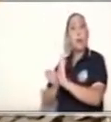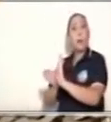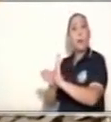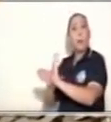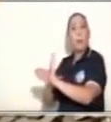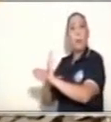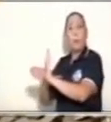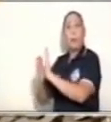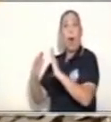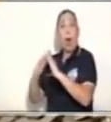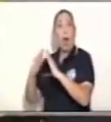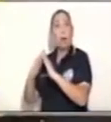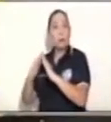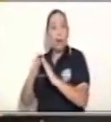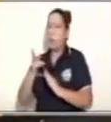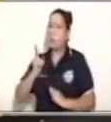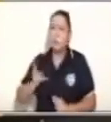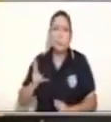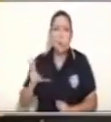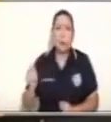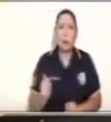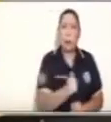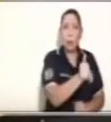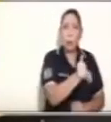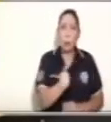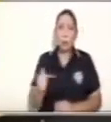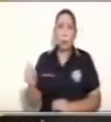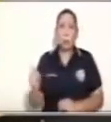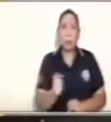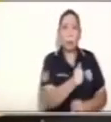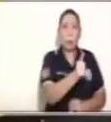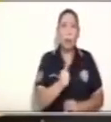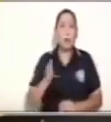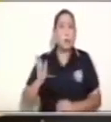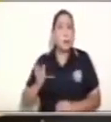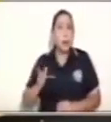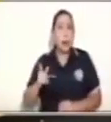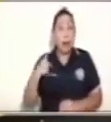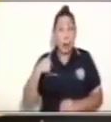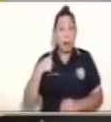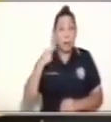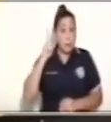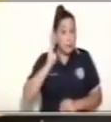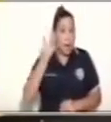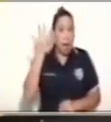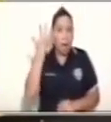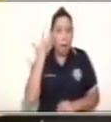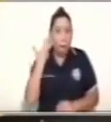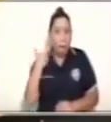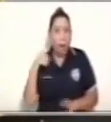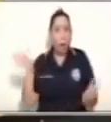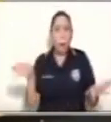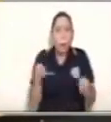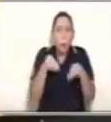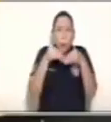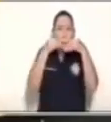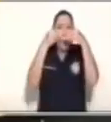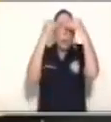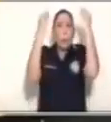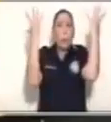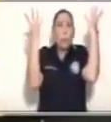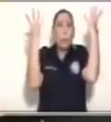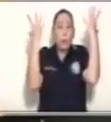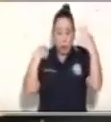siempre lo hacía el perrito cada vez que ellas salían a traer agua o incluso